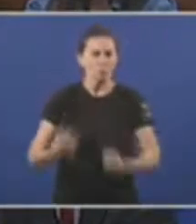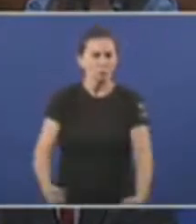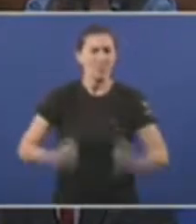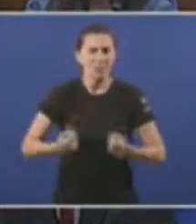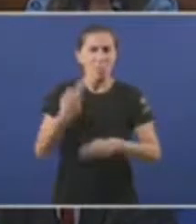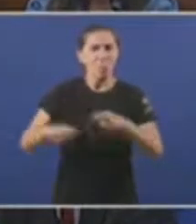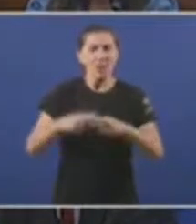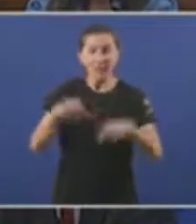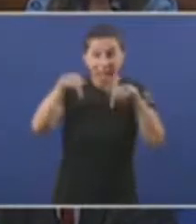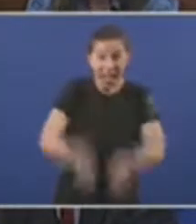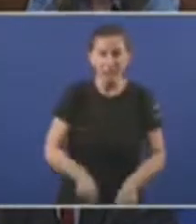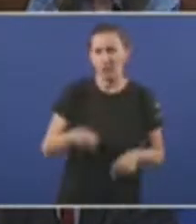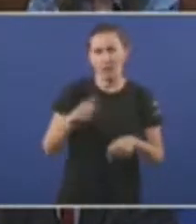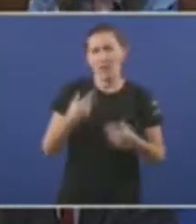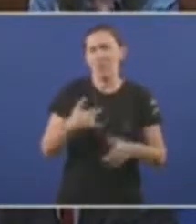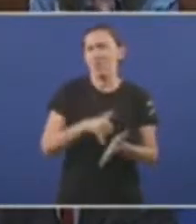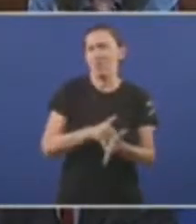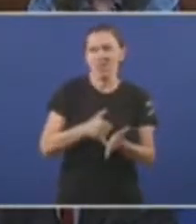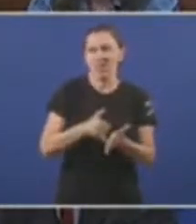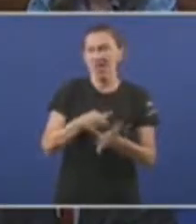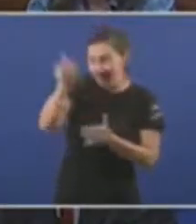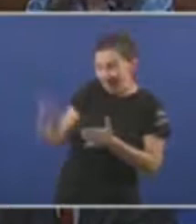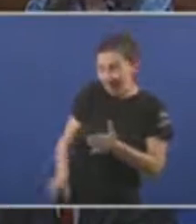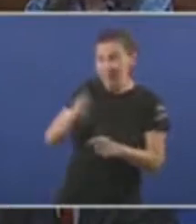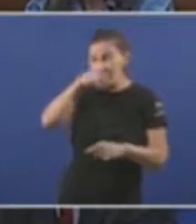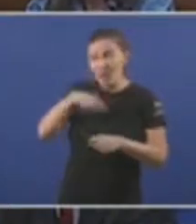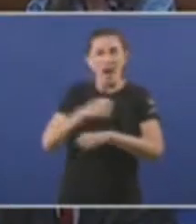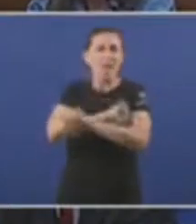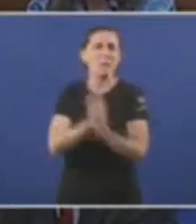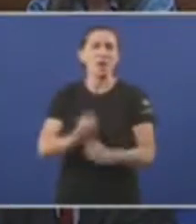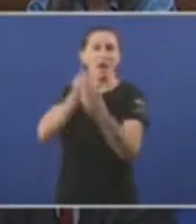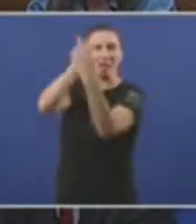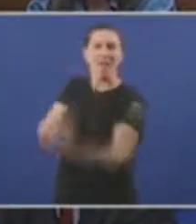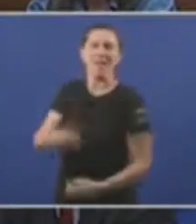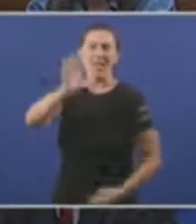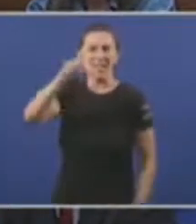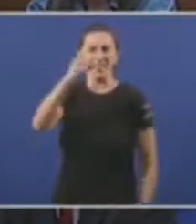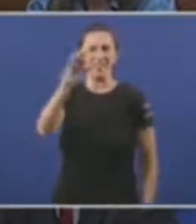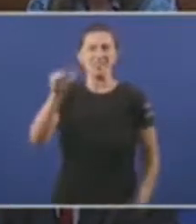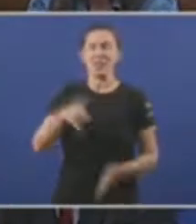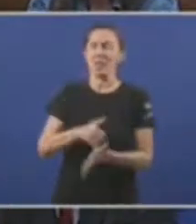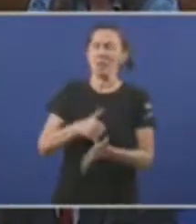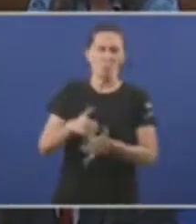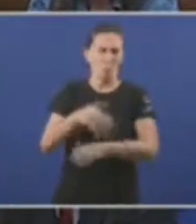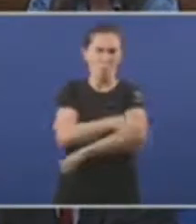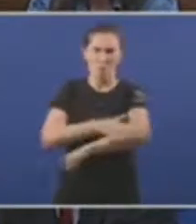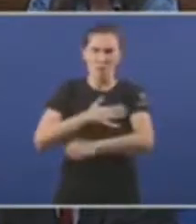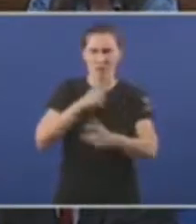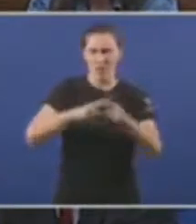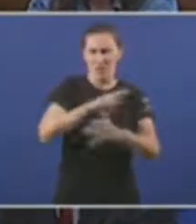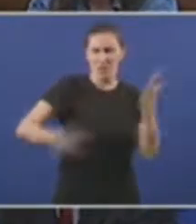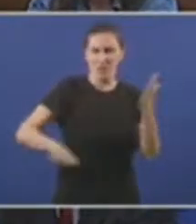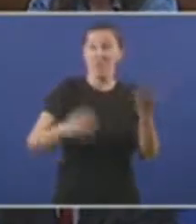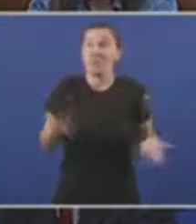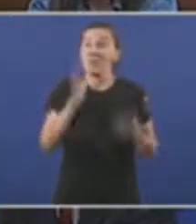unha entrevista coa dirección de Endesa. Por eso decimos que frente ao fracaso que vostedes